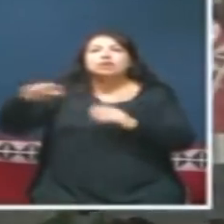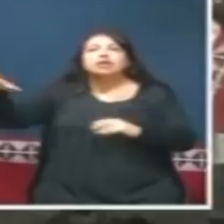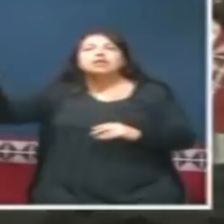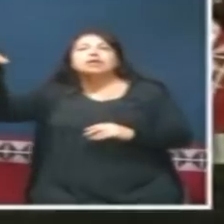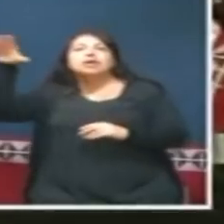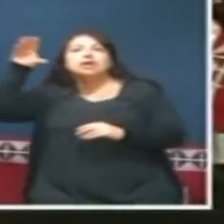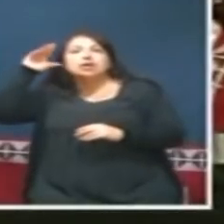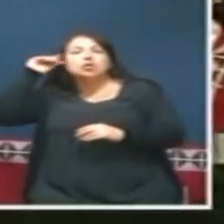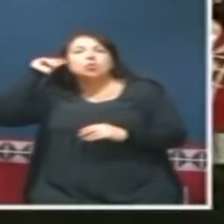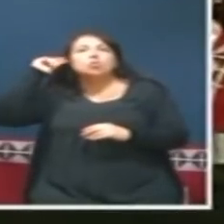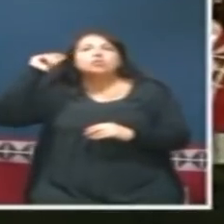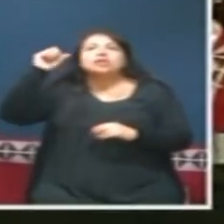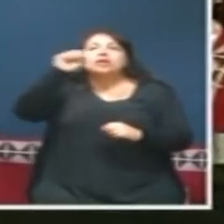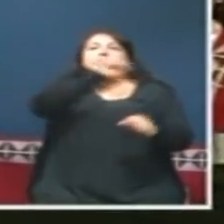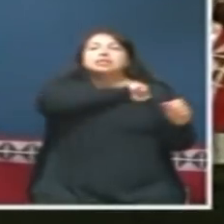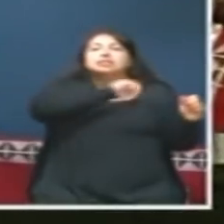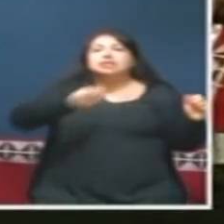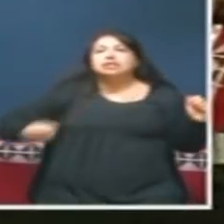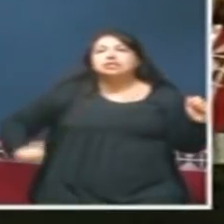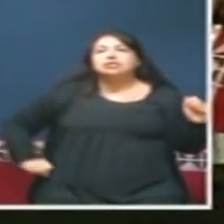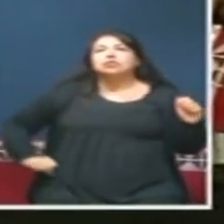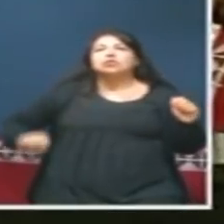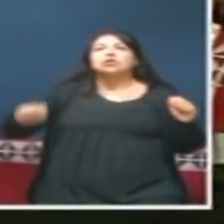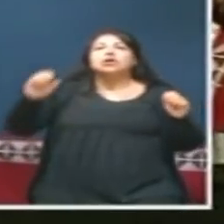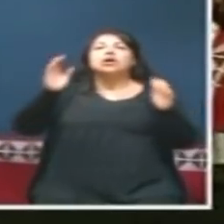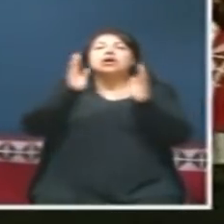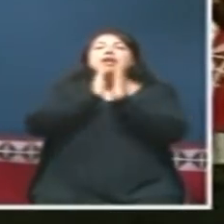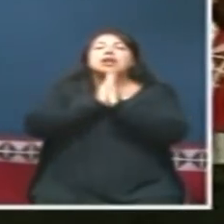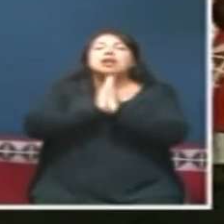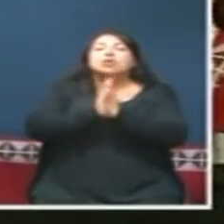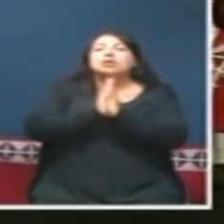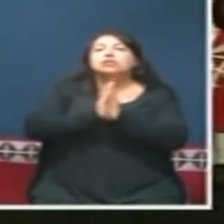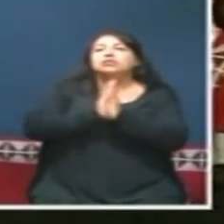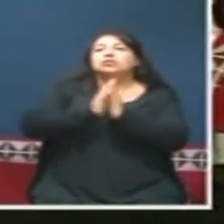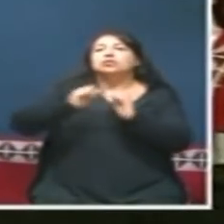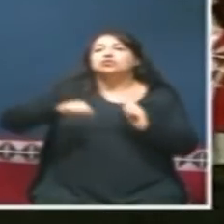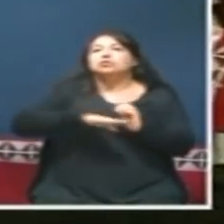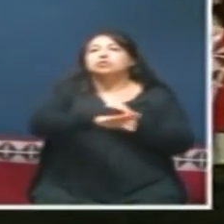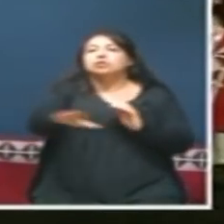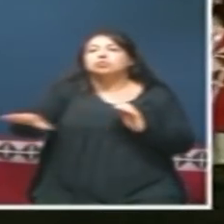Escucha, Señor, la oración de tu